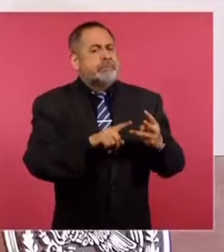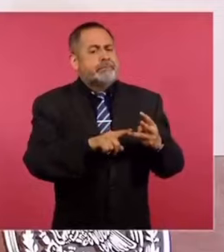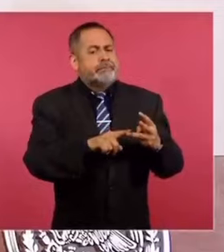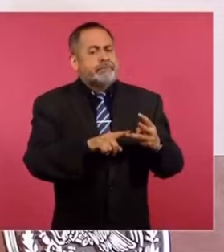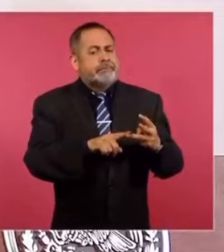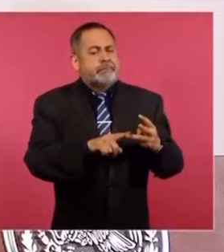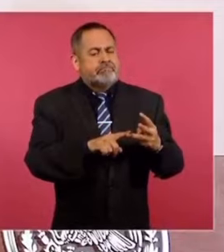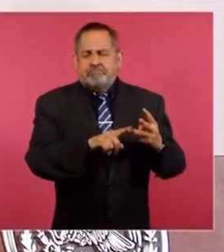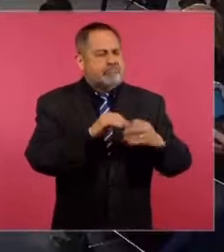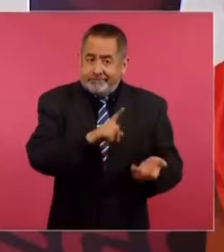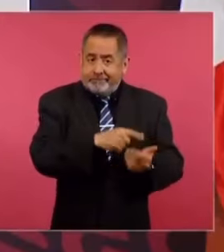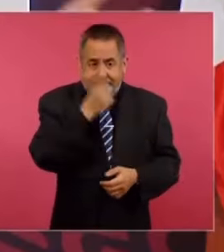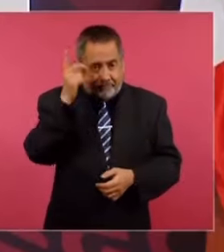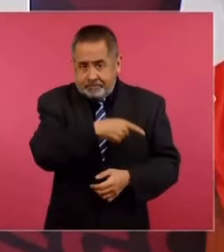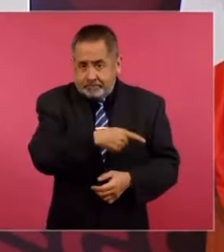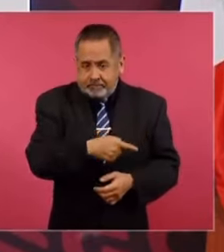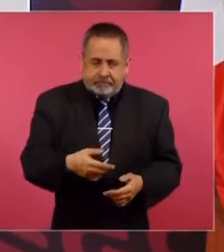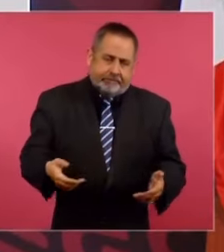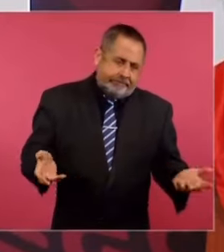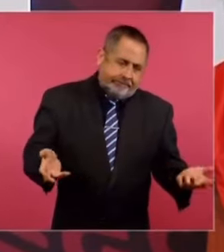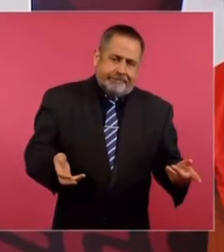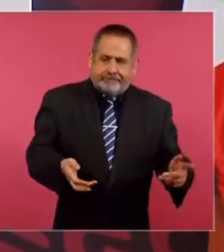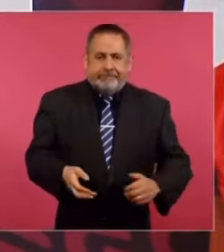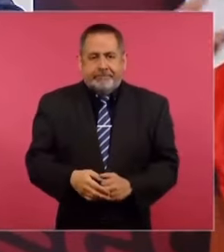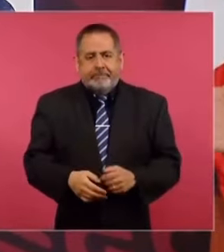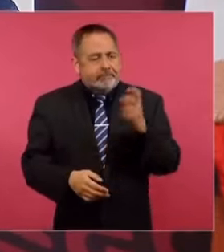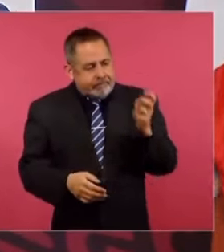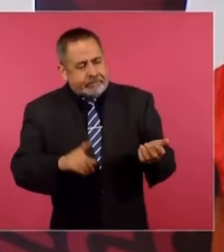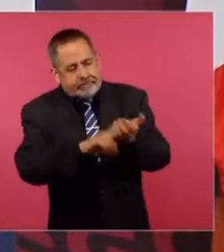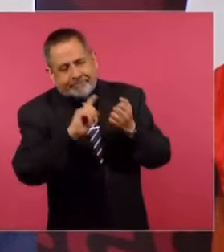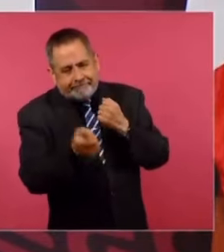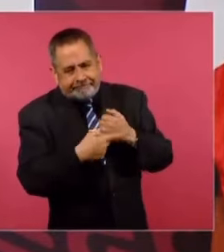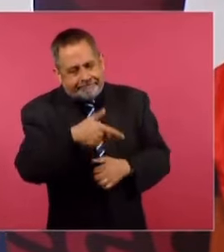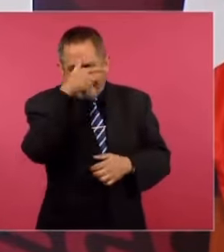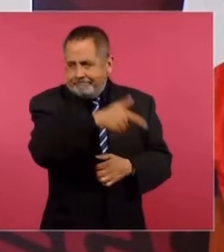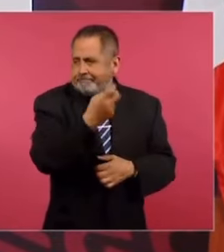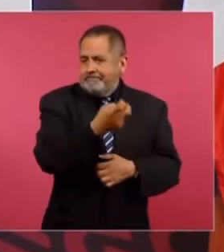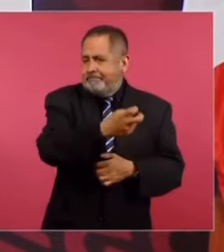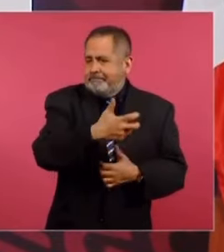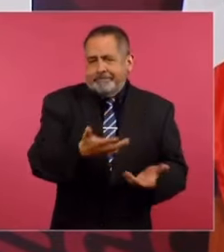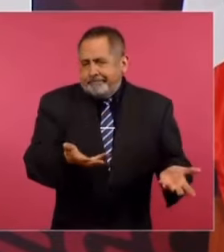de todo. Entonces, ese es el fondo.